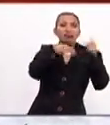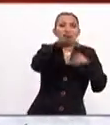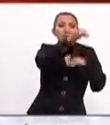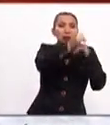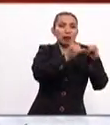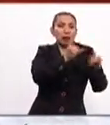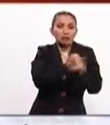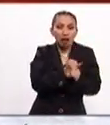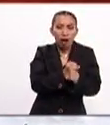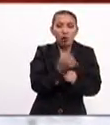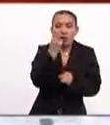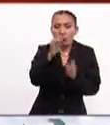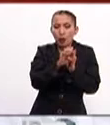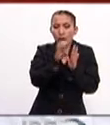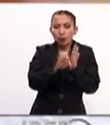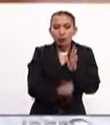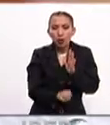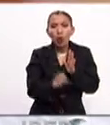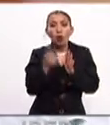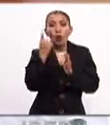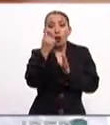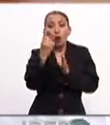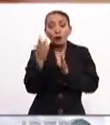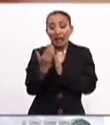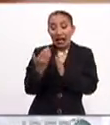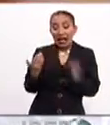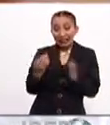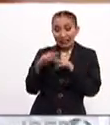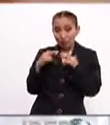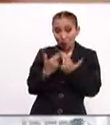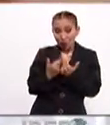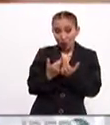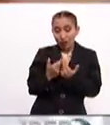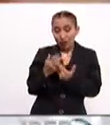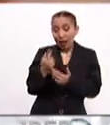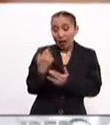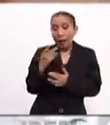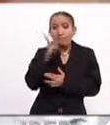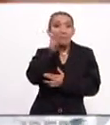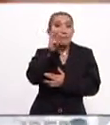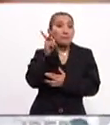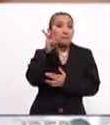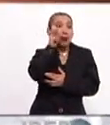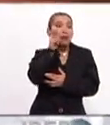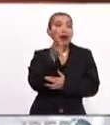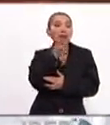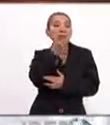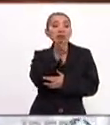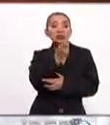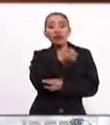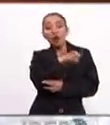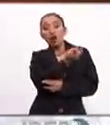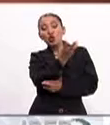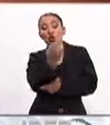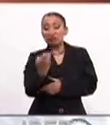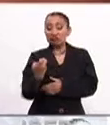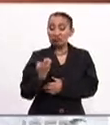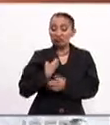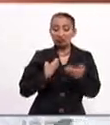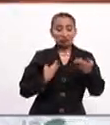nivel internacional. Una de ellas fue un día antes de la reunión. El Papa habla que aquellos que